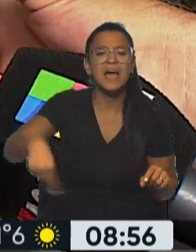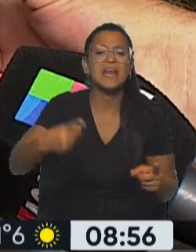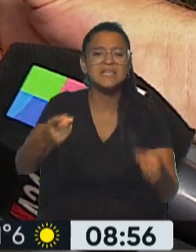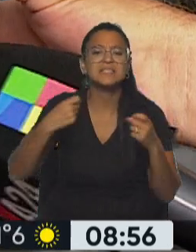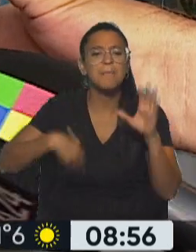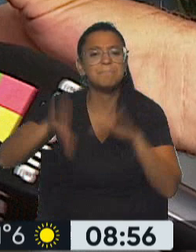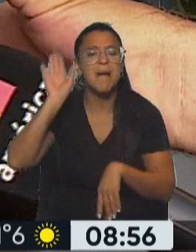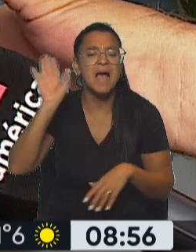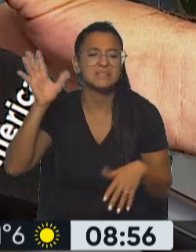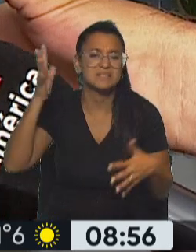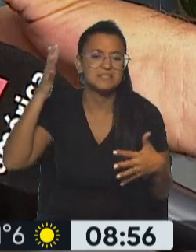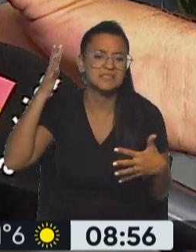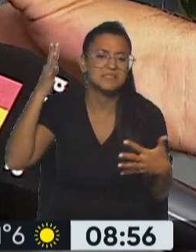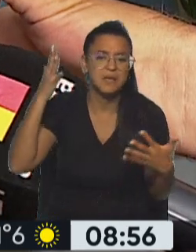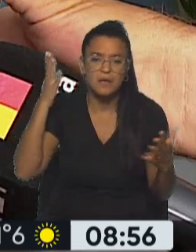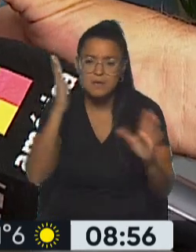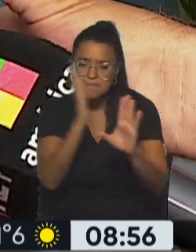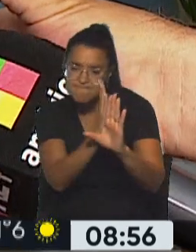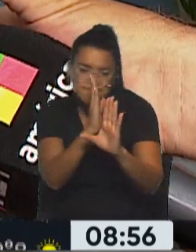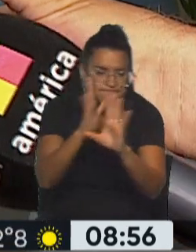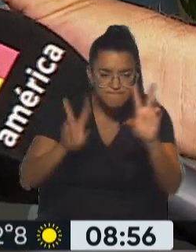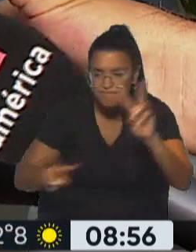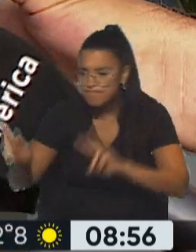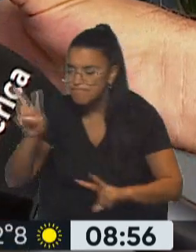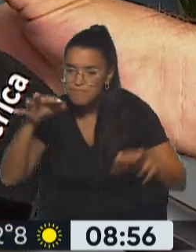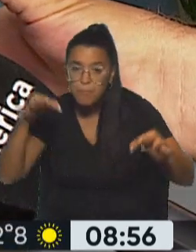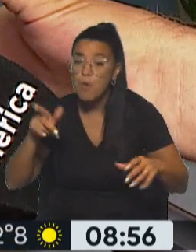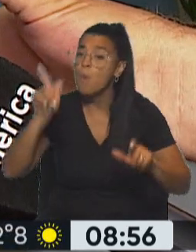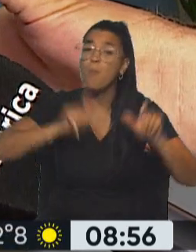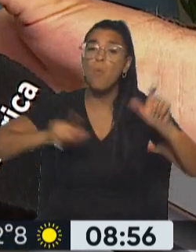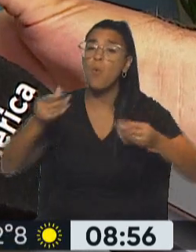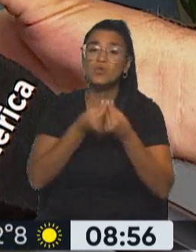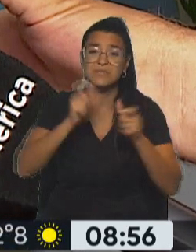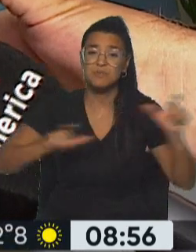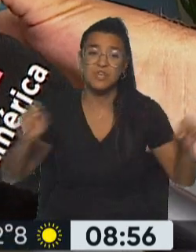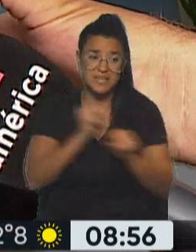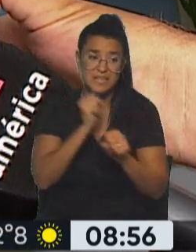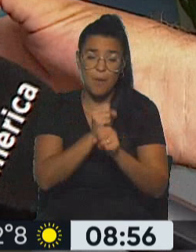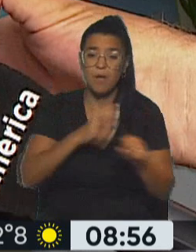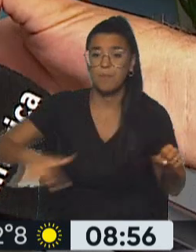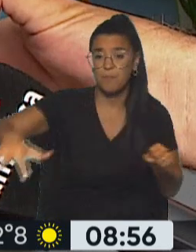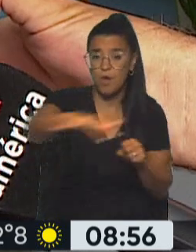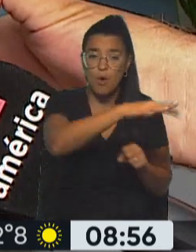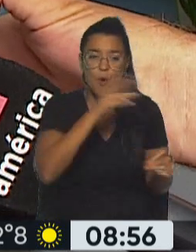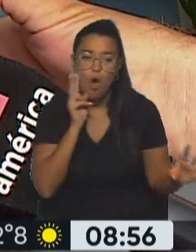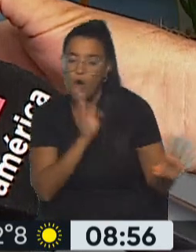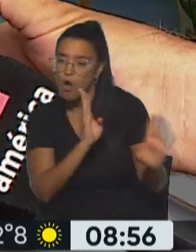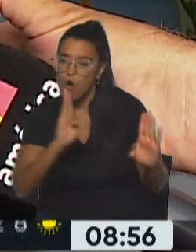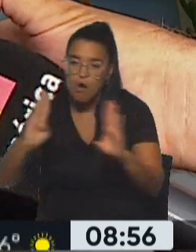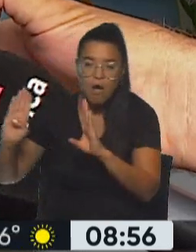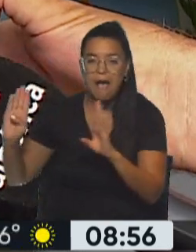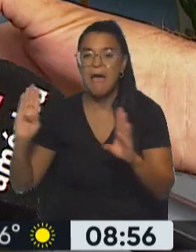más inteligencia. Hay muchísimo personal que no se ve en la superficie porque está trabajando en inteligencia criminal